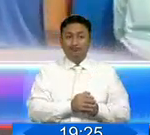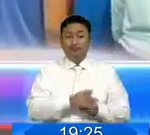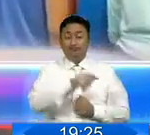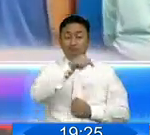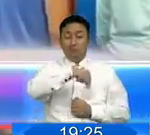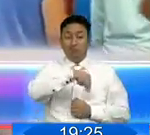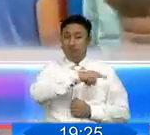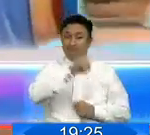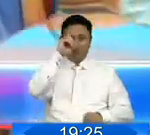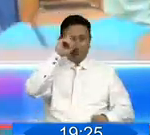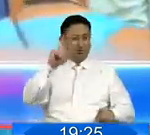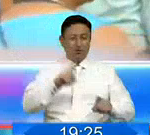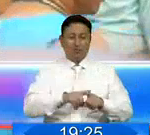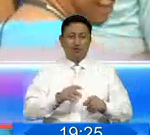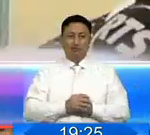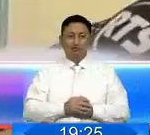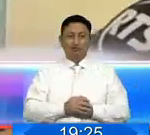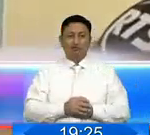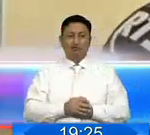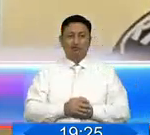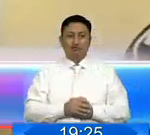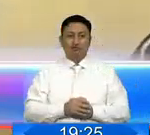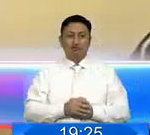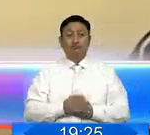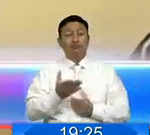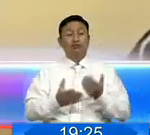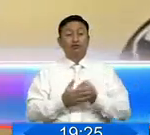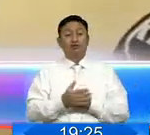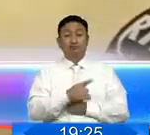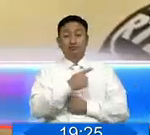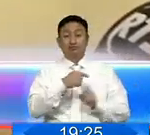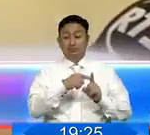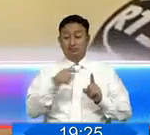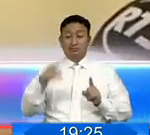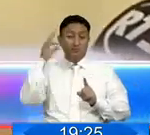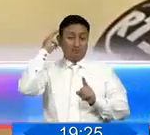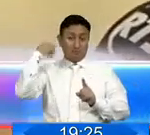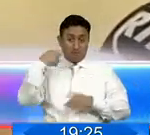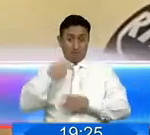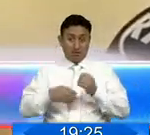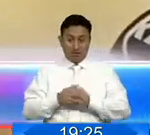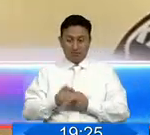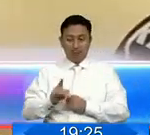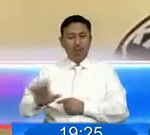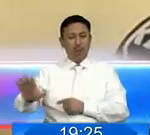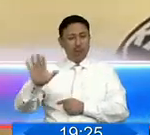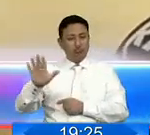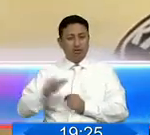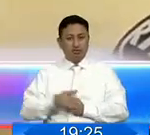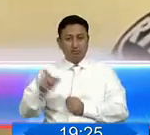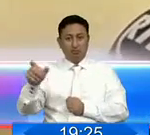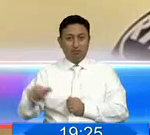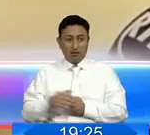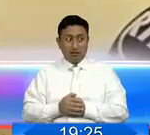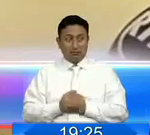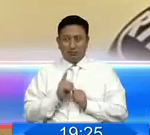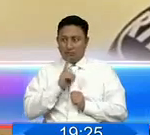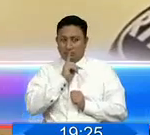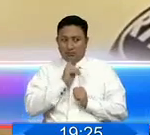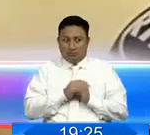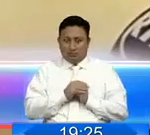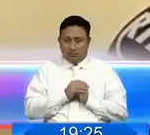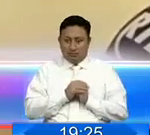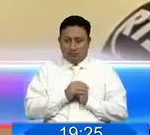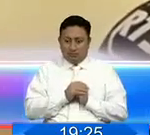mayoría condena. Yo creo que tiene que ser porque la tiene amenazada, porque creo que después que no esté amenazado, no creo que no vaya a hacer eso, vaya a estar